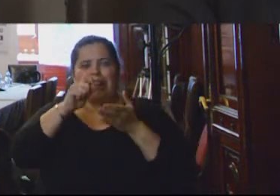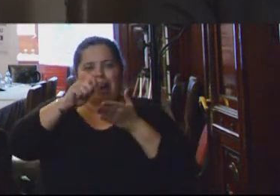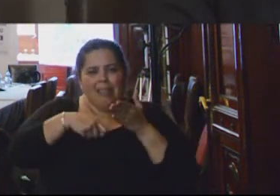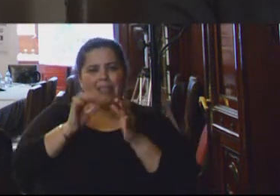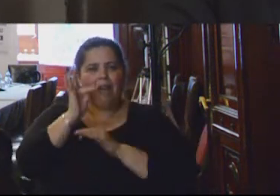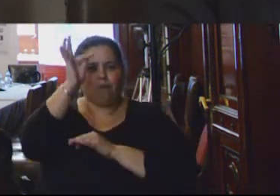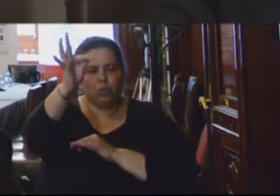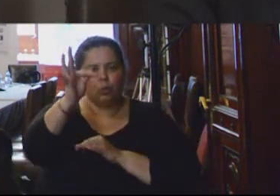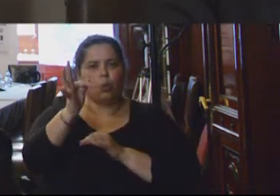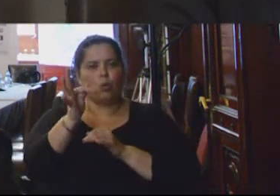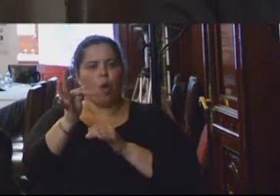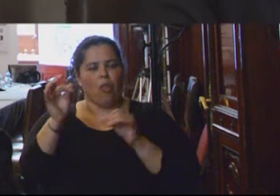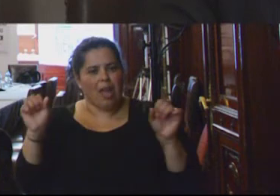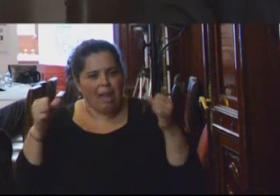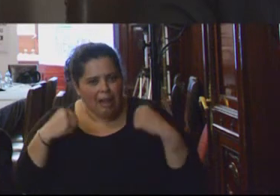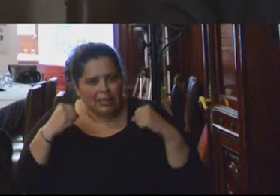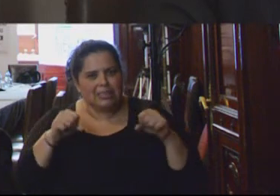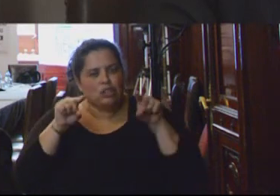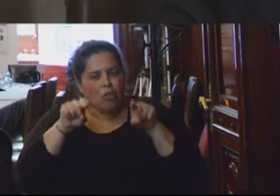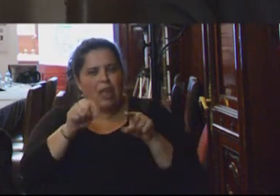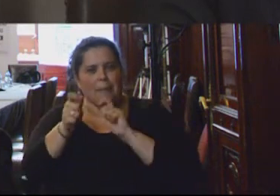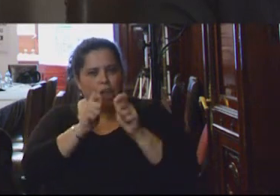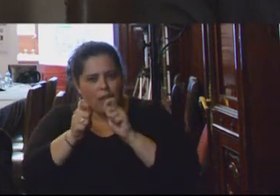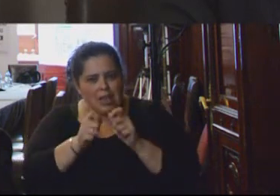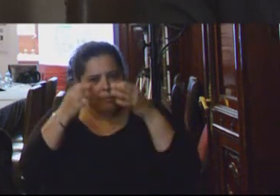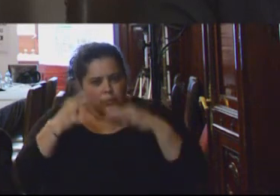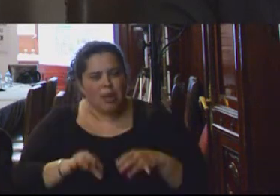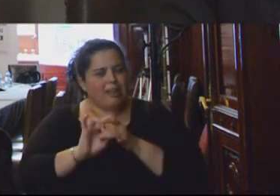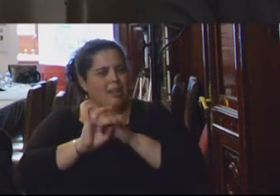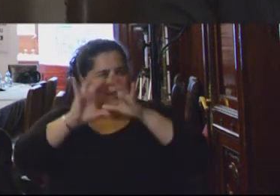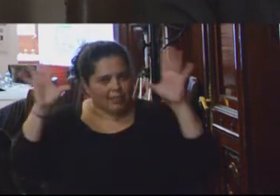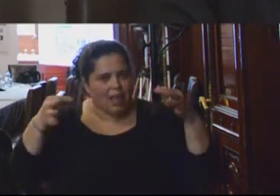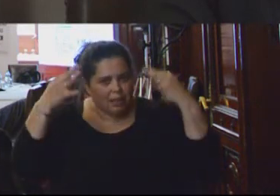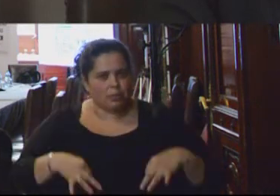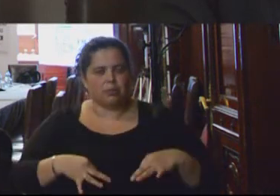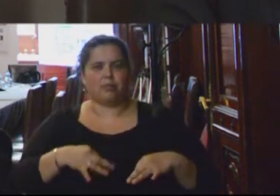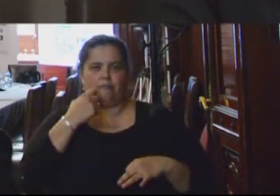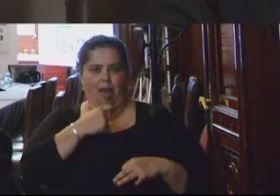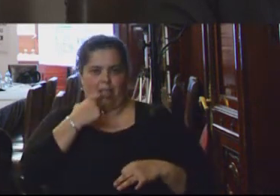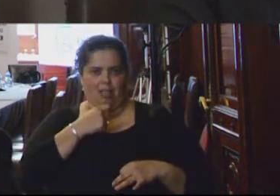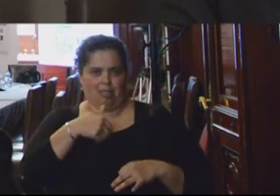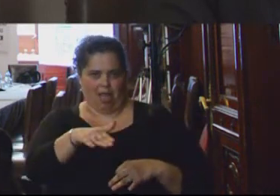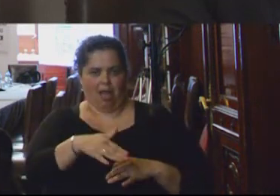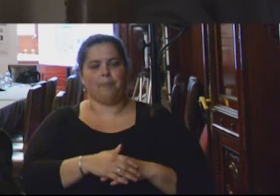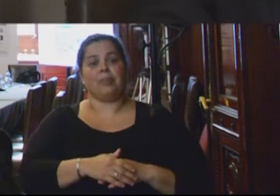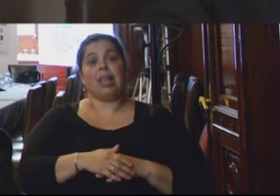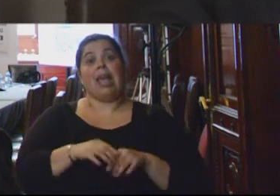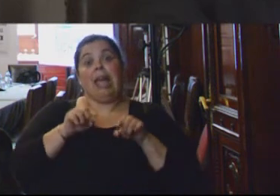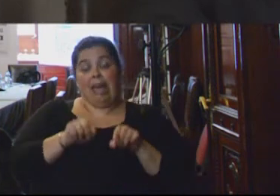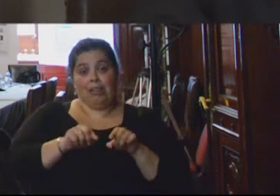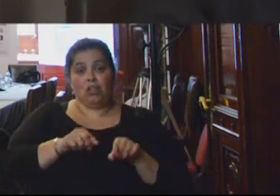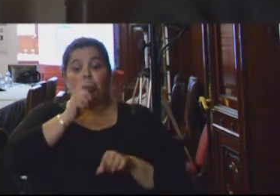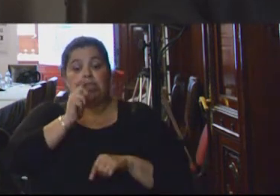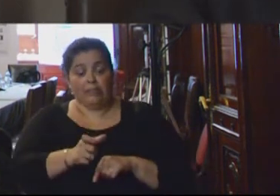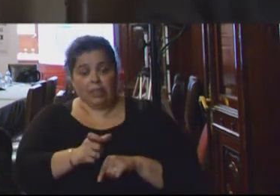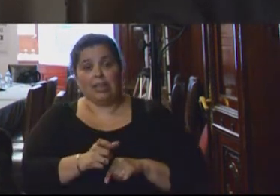en el futuro el ejercicio periodístico y las libertades de circulación de ideas y de opinión. Muestra de esto es que, hasta